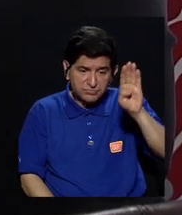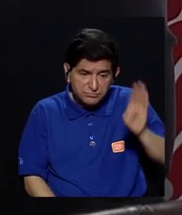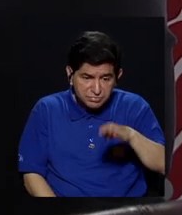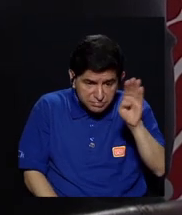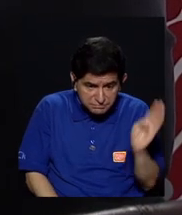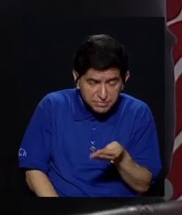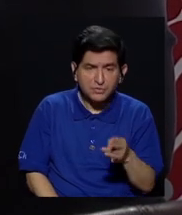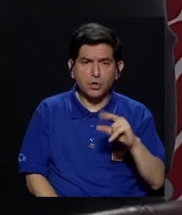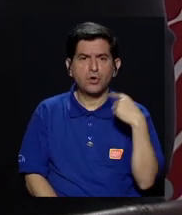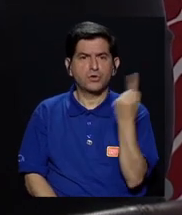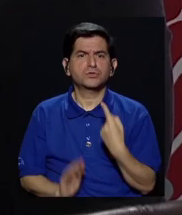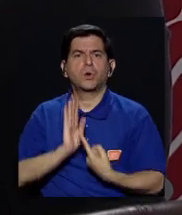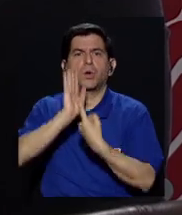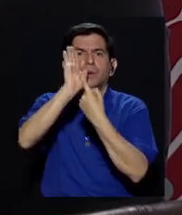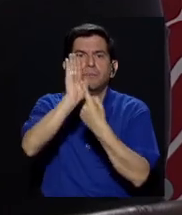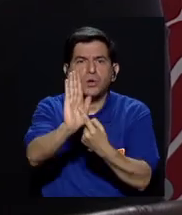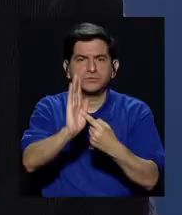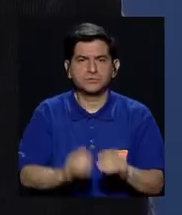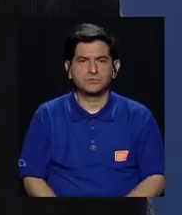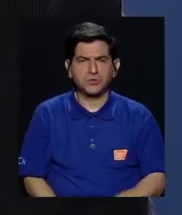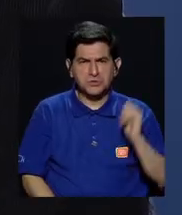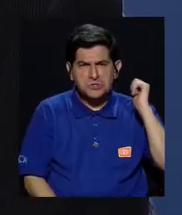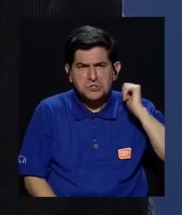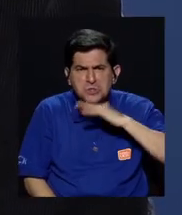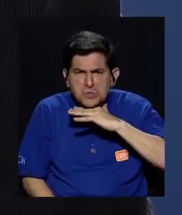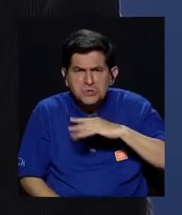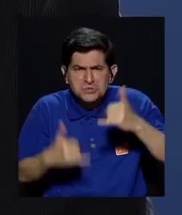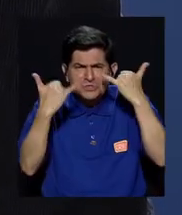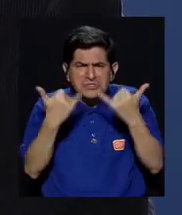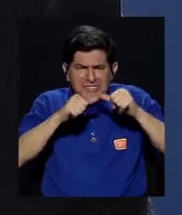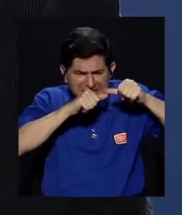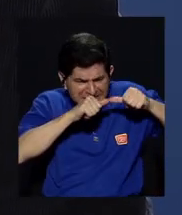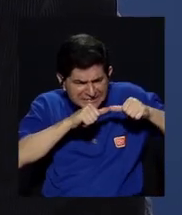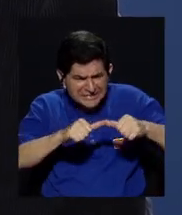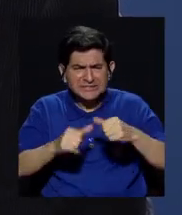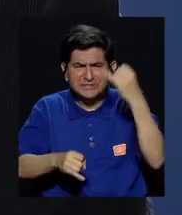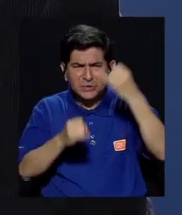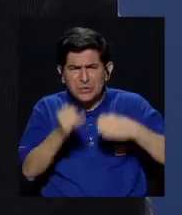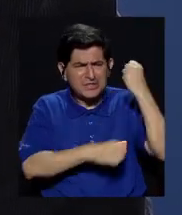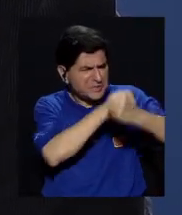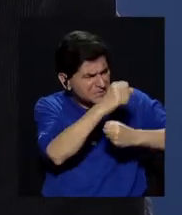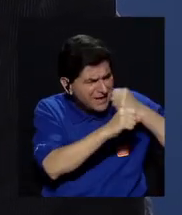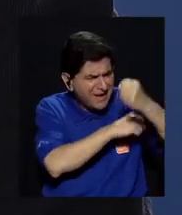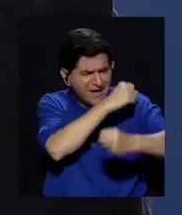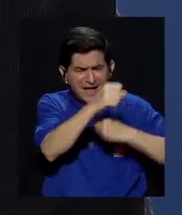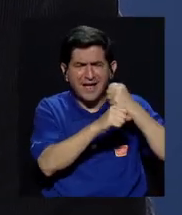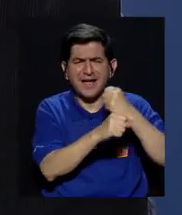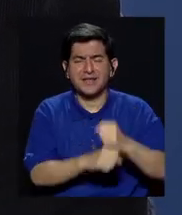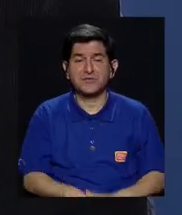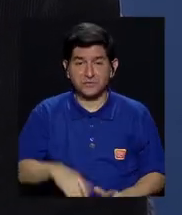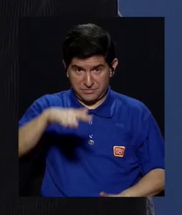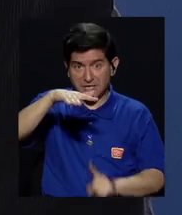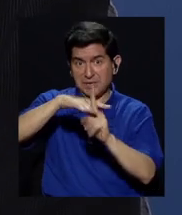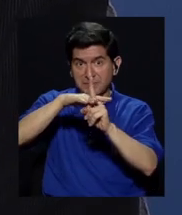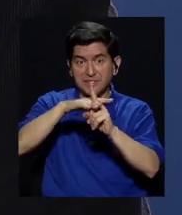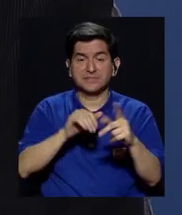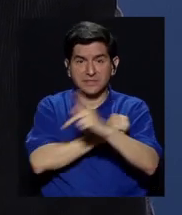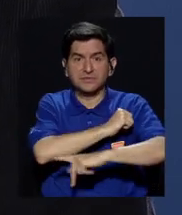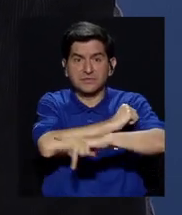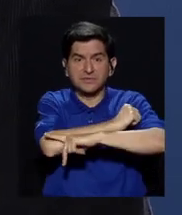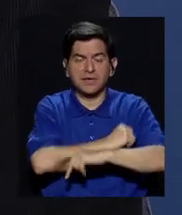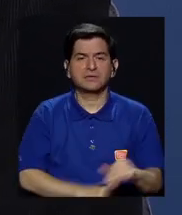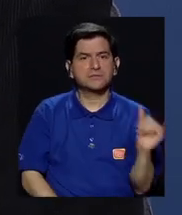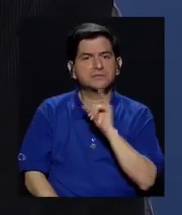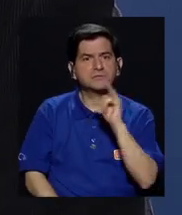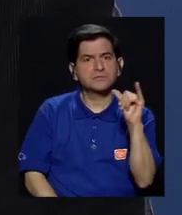no solamente a reflejar esa corrupción que ha sido permanente en las últimas décadas en nuestro país por lo menos visible sino